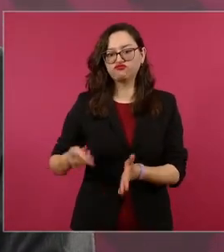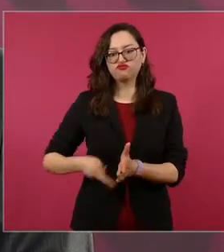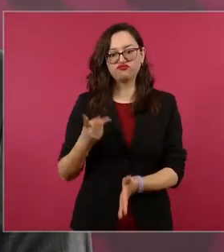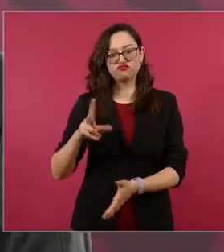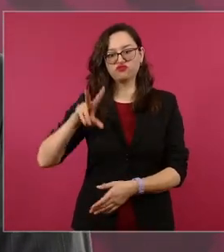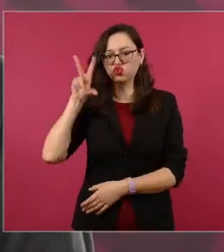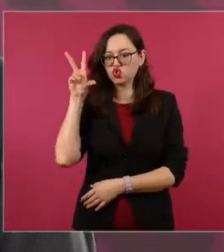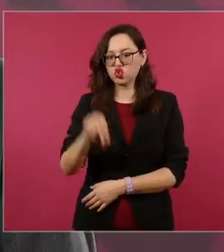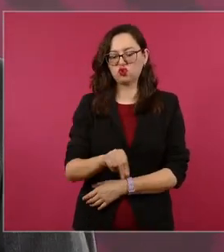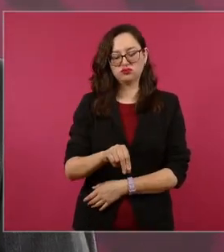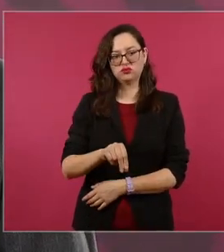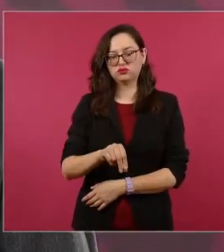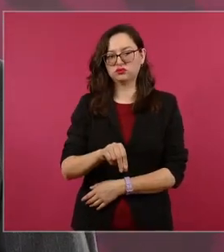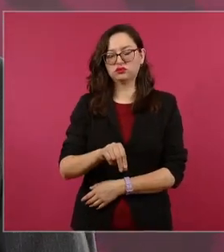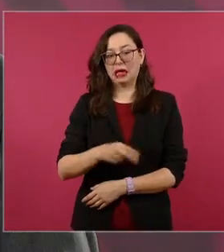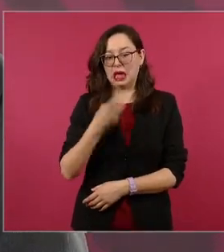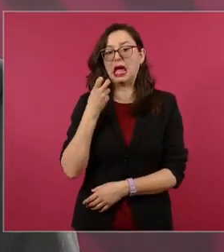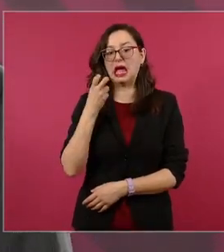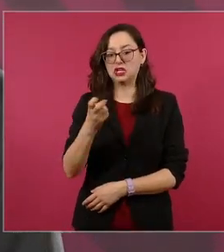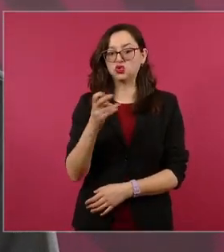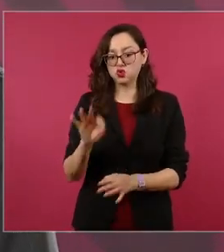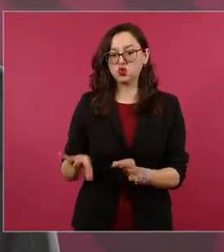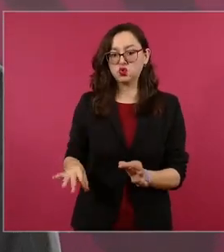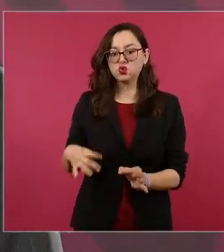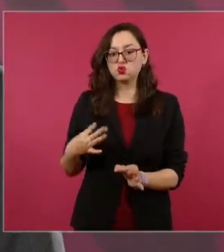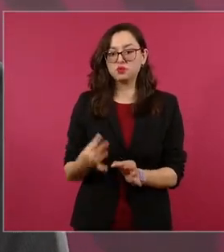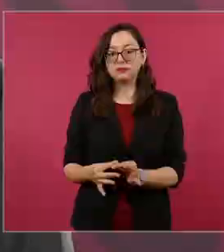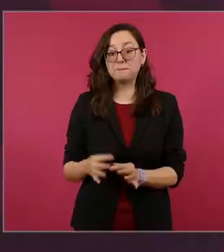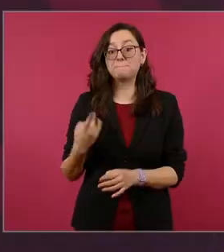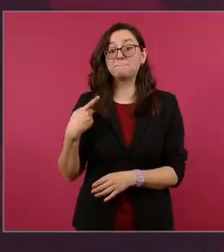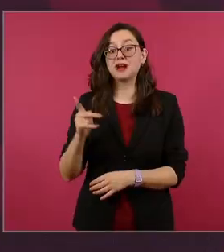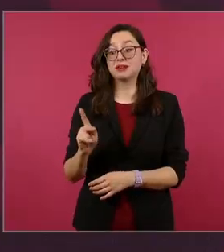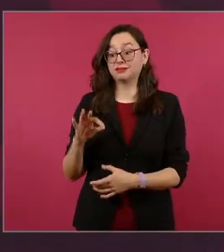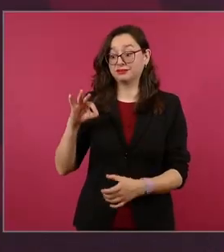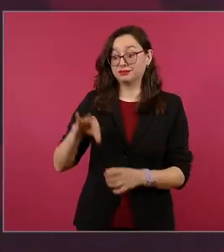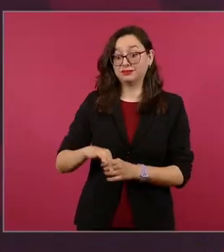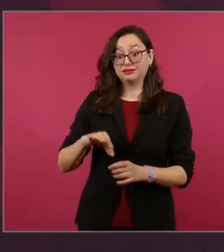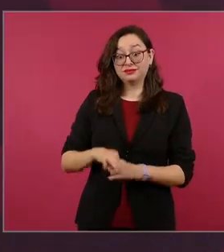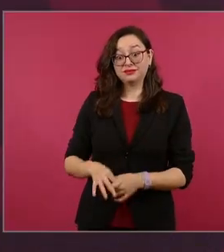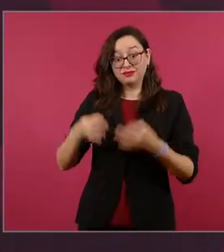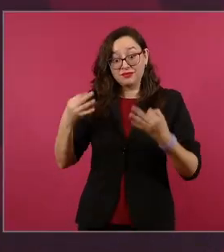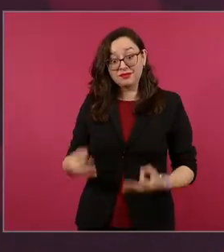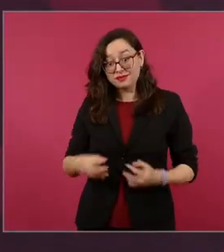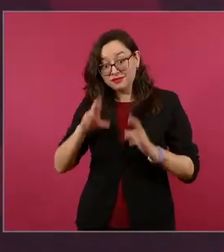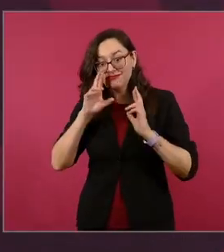en el sufragio efectivo. Es hasta ahora. Esto no les gusta